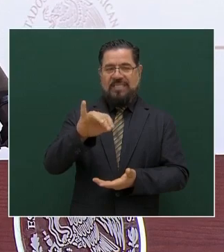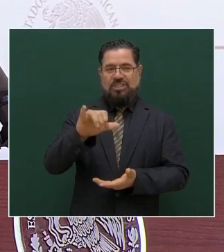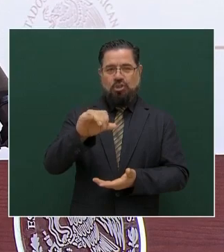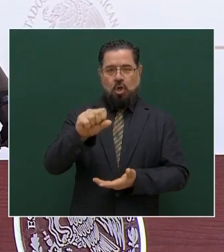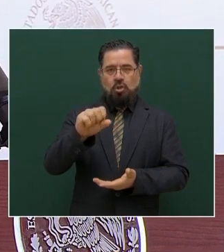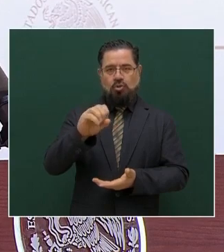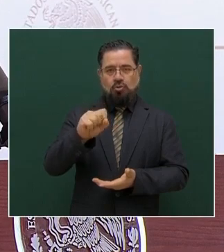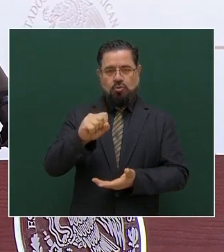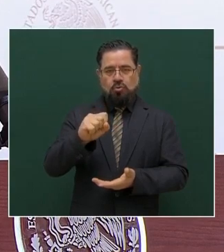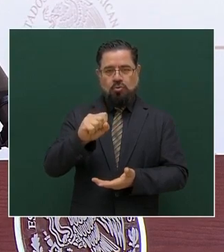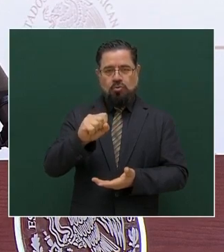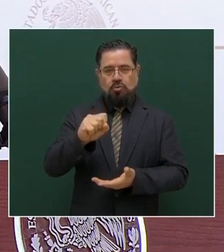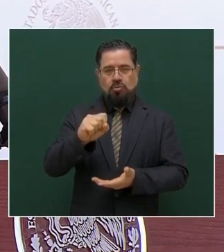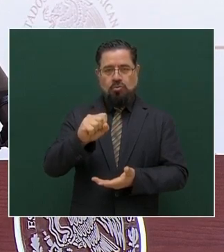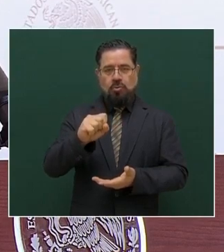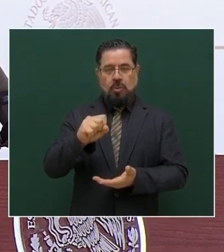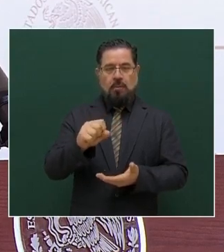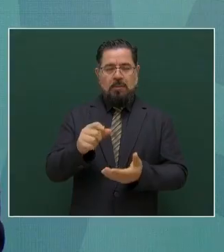para